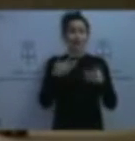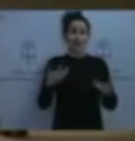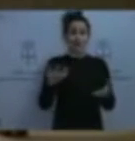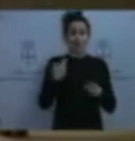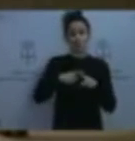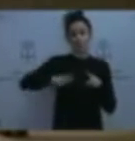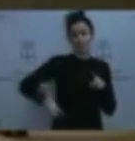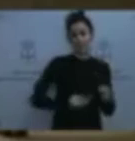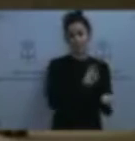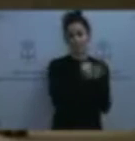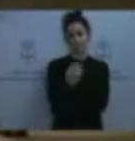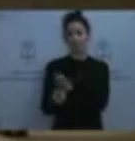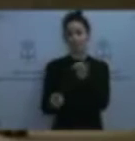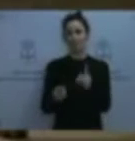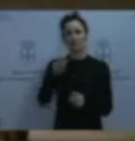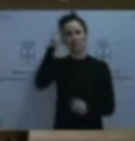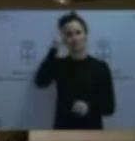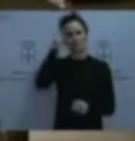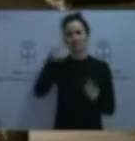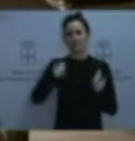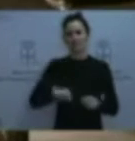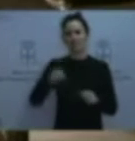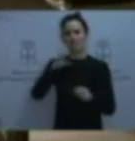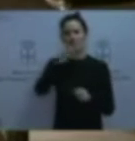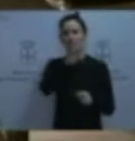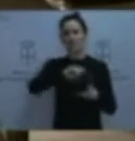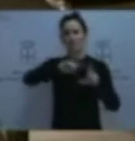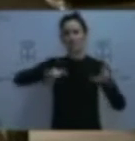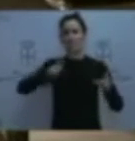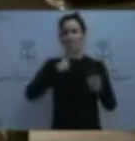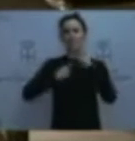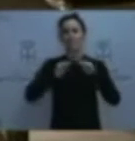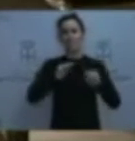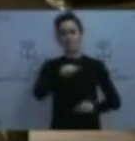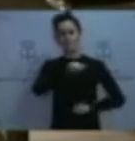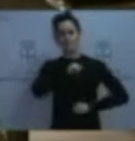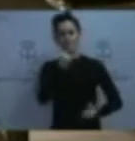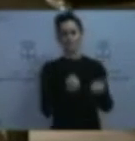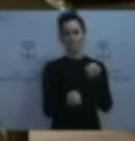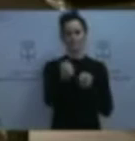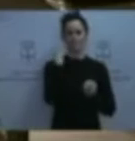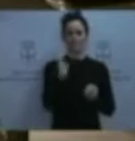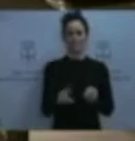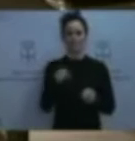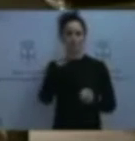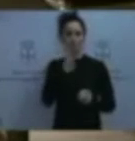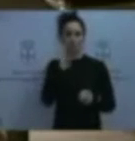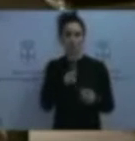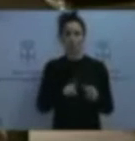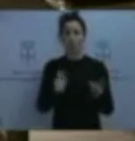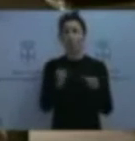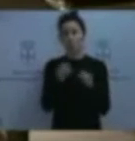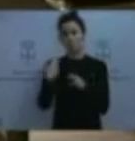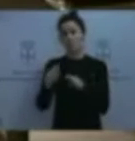las preocupaciones mostradas por los ciudadanos en las encuestas del CIS, siguen siendo el paro, la economía, la corrupción y los partidos